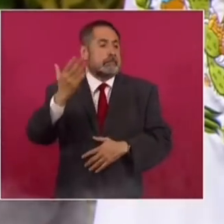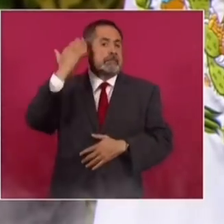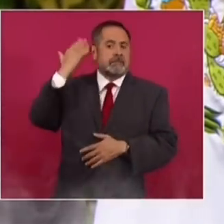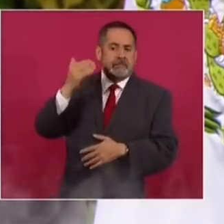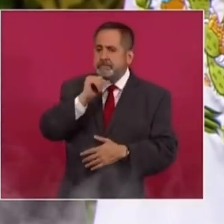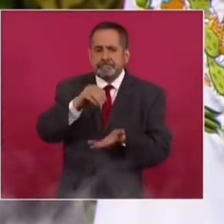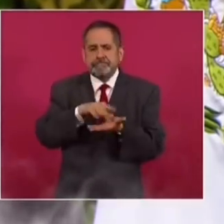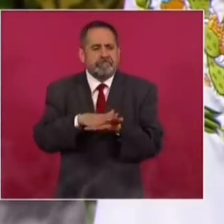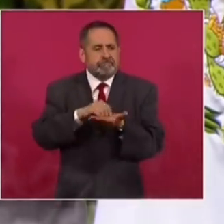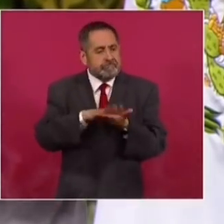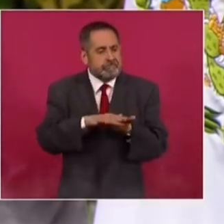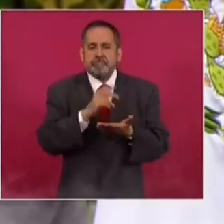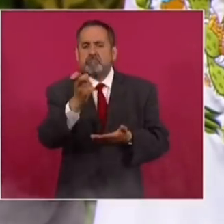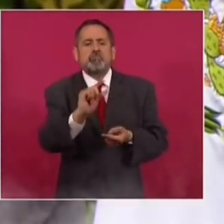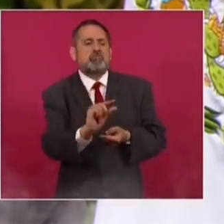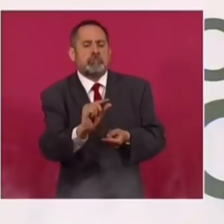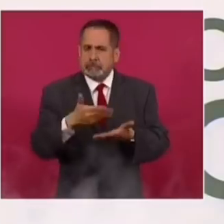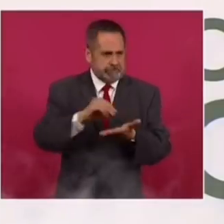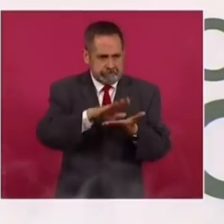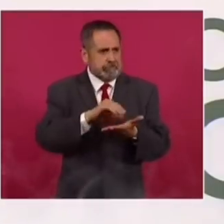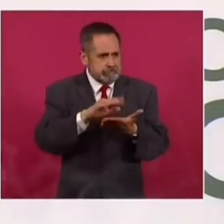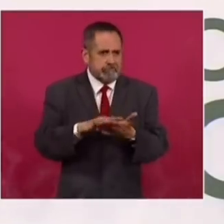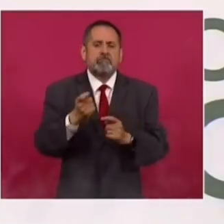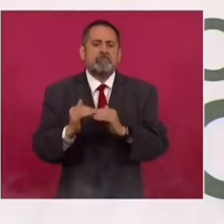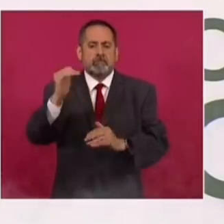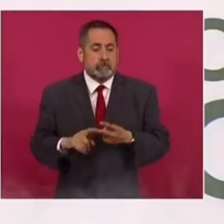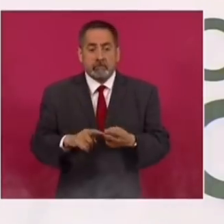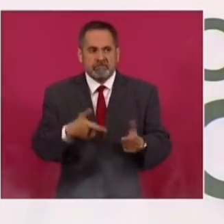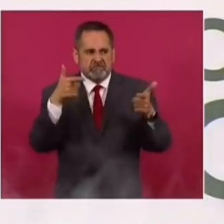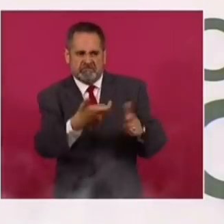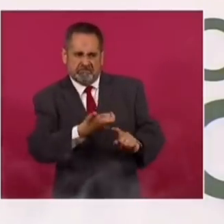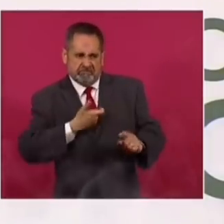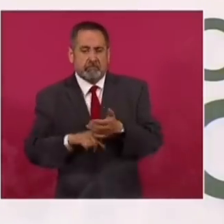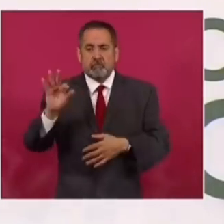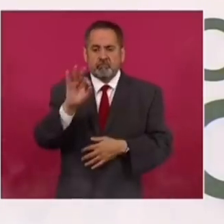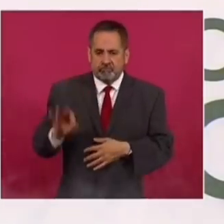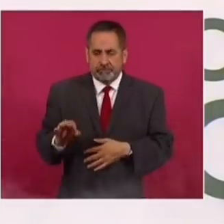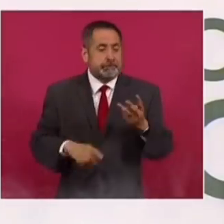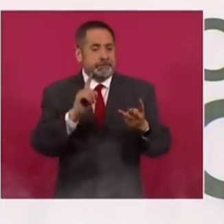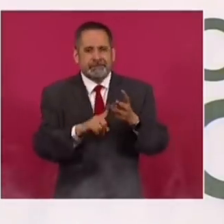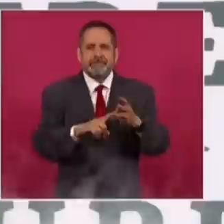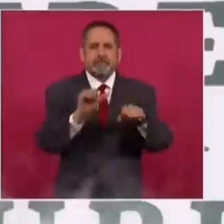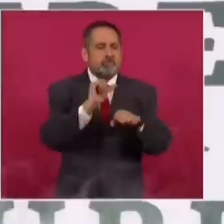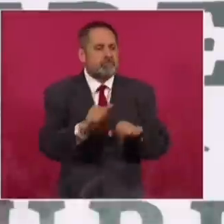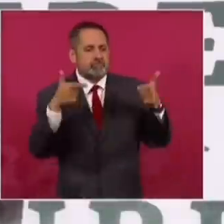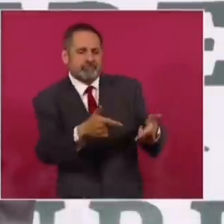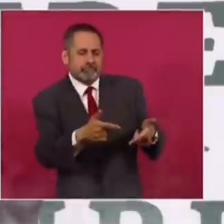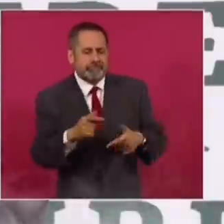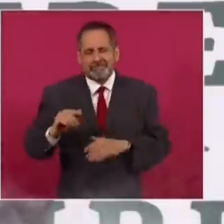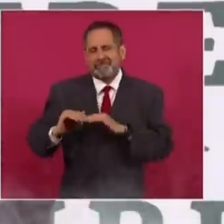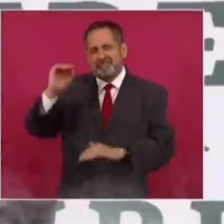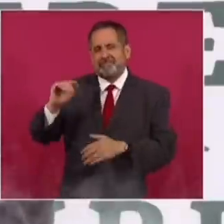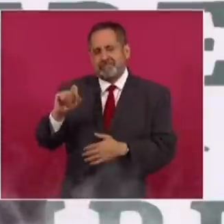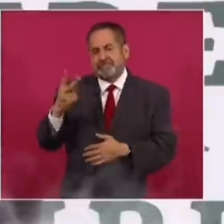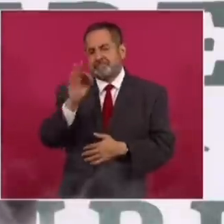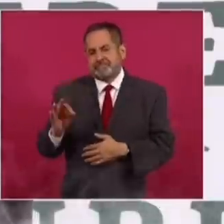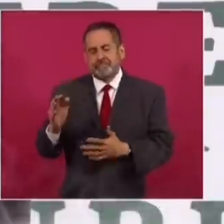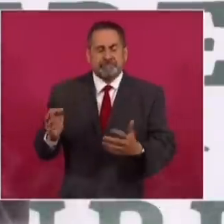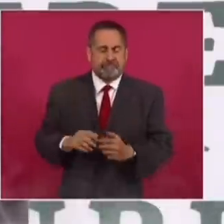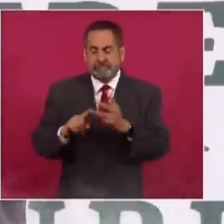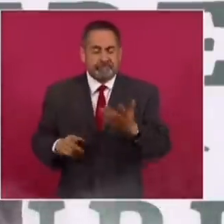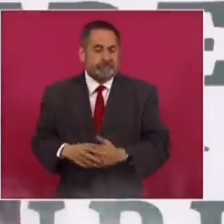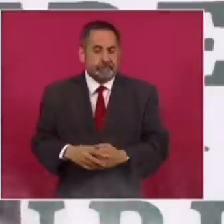no se clasificaba como ahora la extorsión que aumentó en 40 por ciento y el robo en transporte público individual en 22% todo este esfuerzo